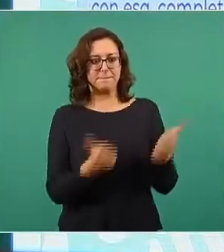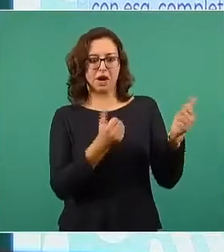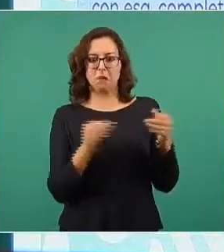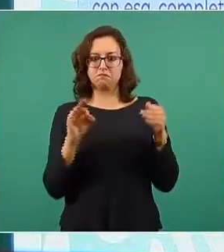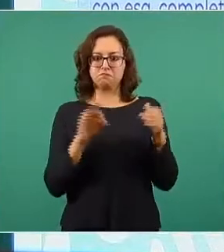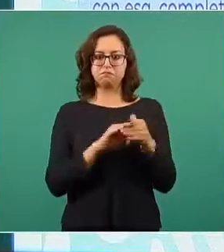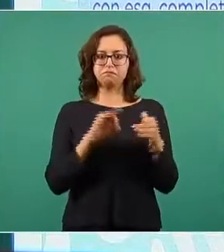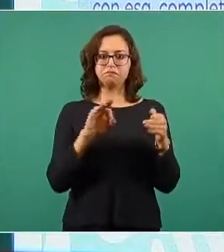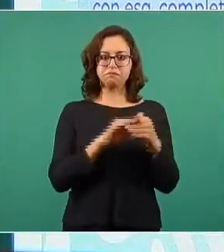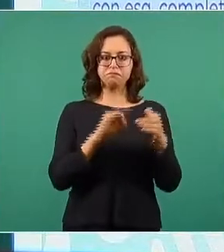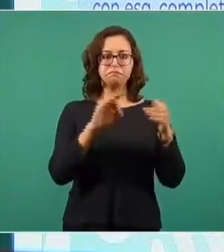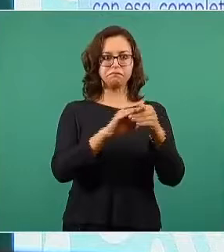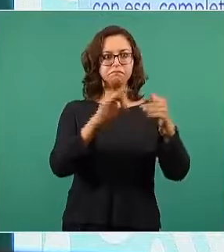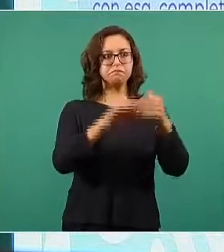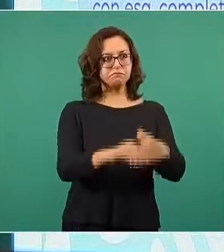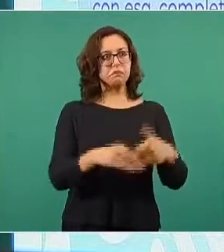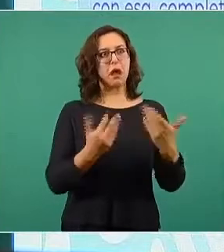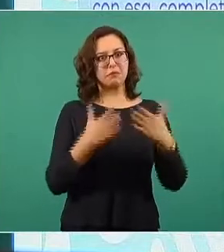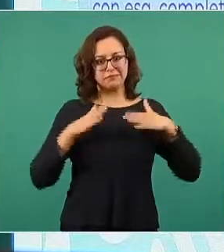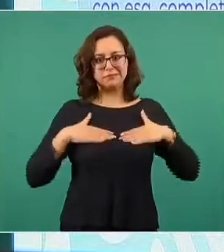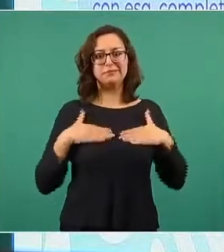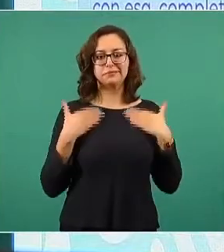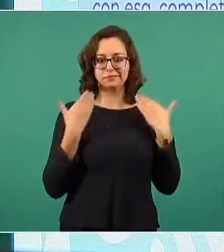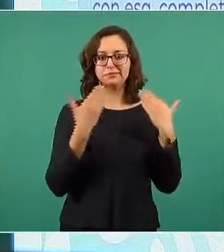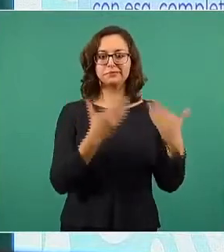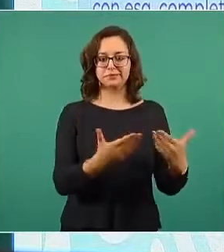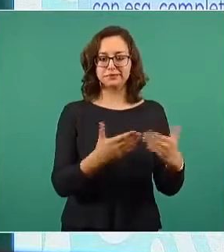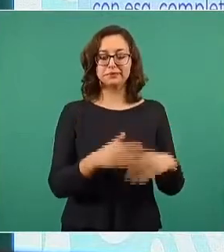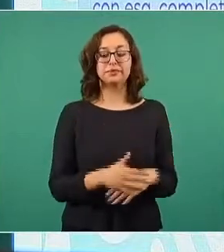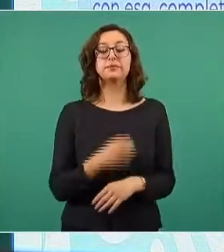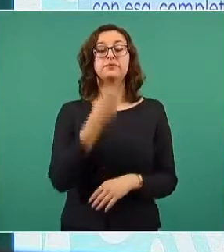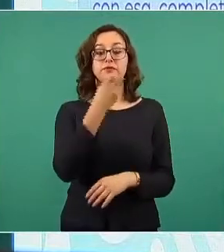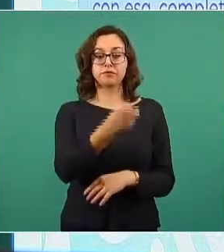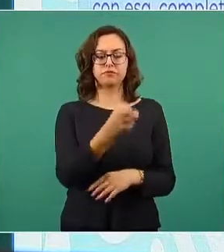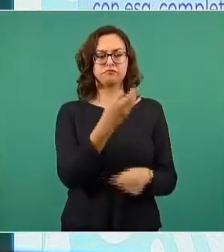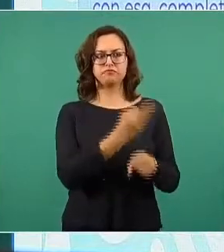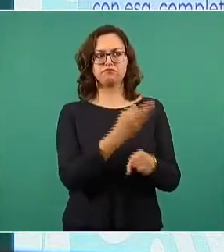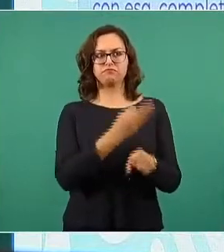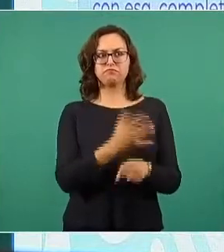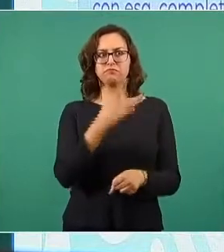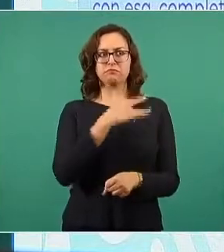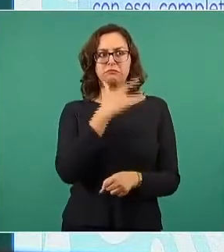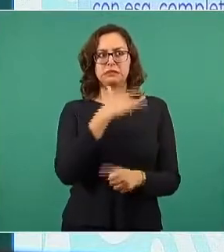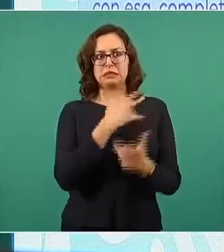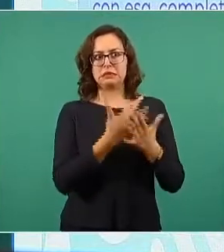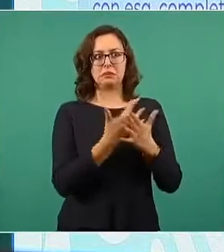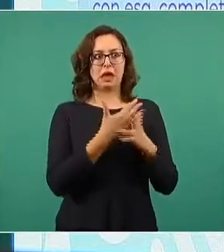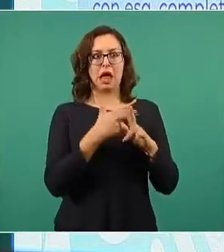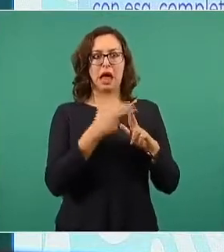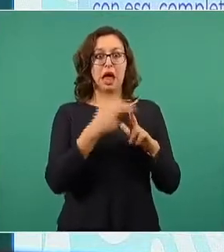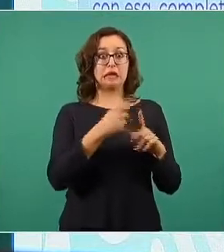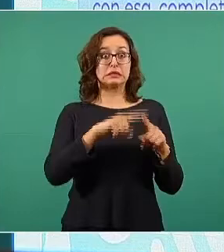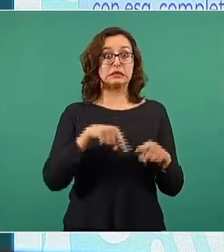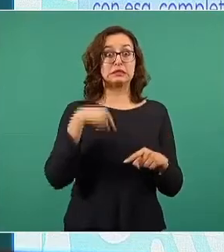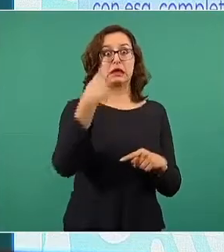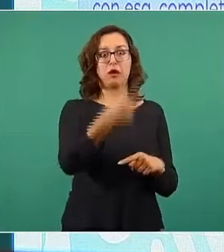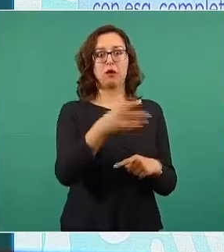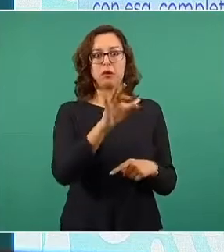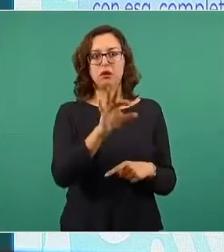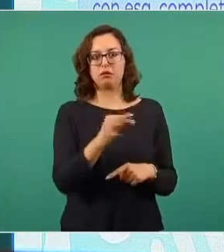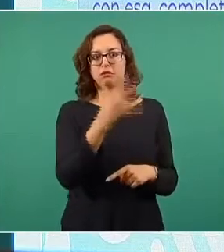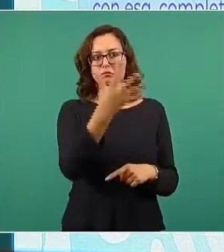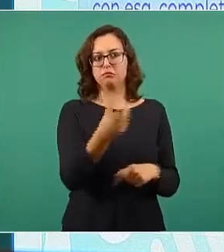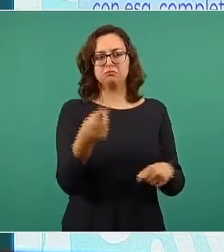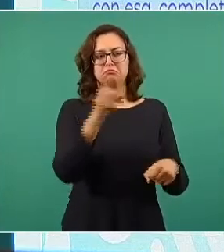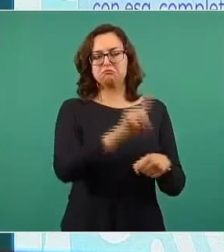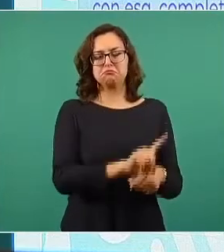predecible, confiable, nos ha entregado vacunas. Entonces, de momento no hemos visto la necesidad de extender el periodo hasta 45.